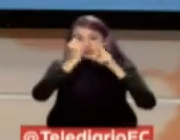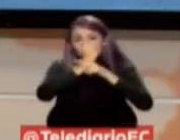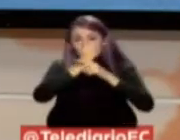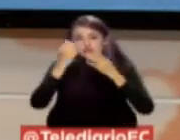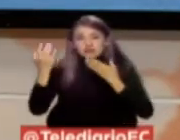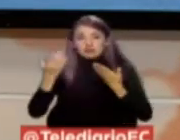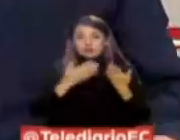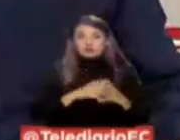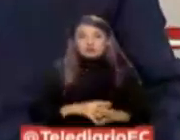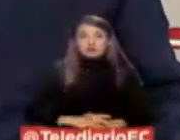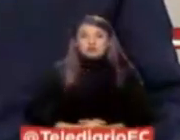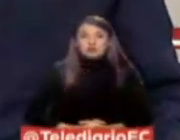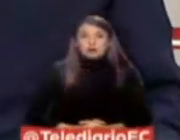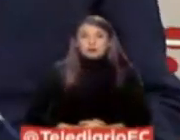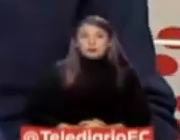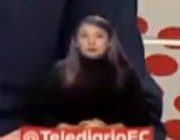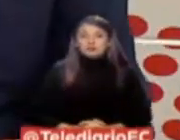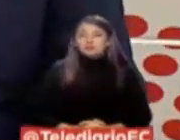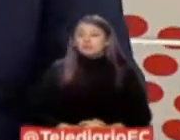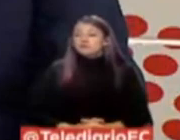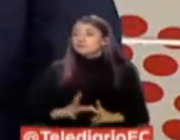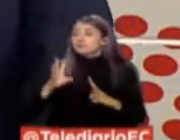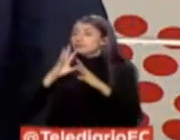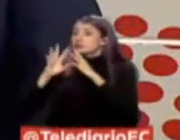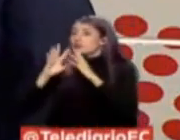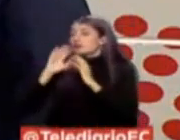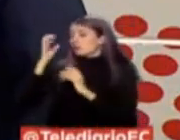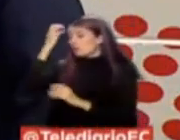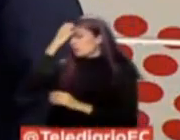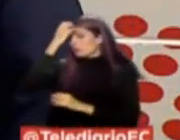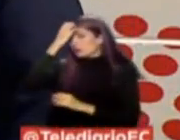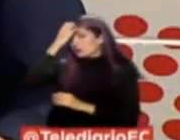en el Ecuador. Hablando de pedagogía y de educación,